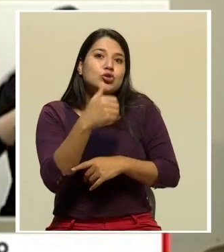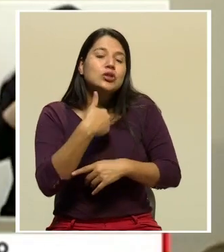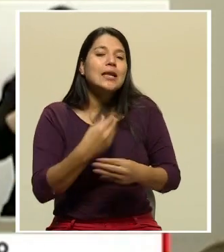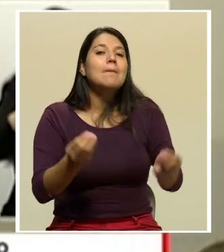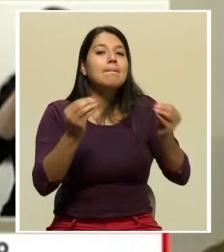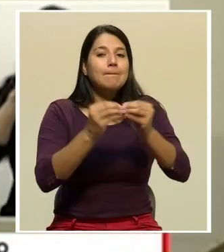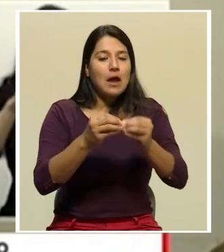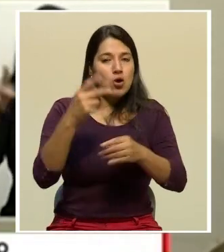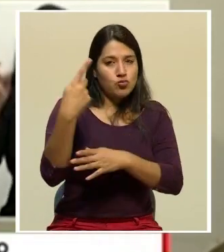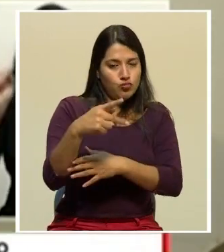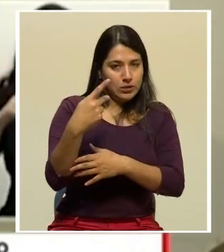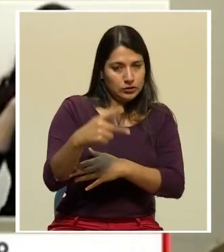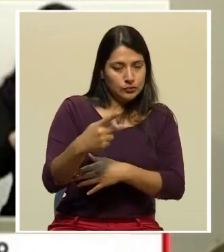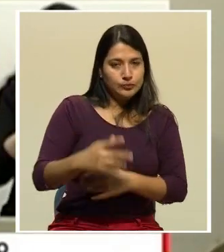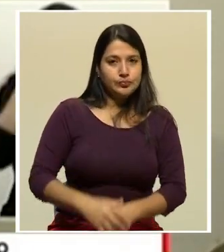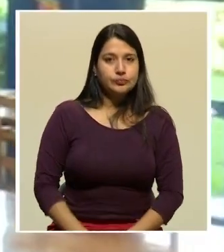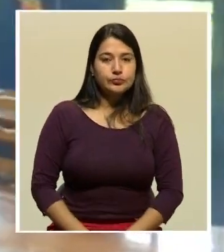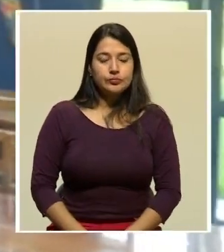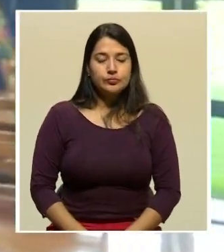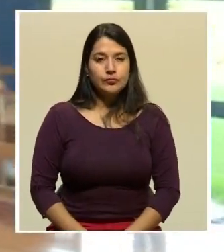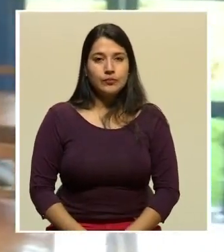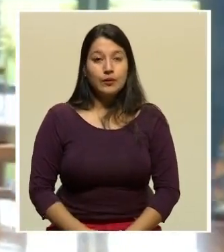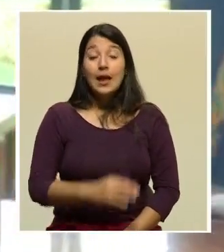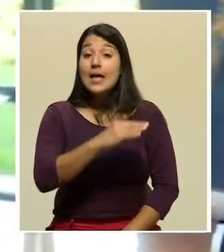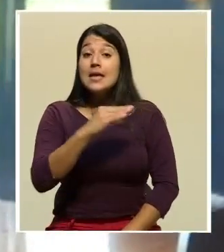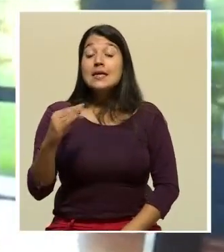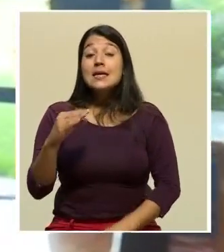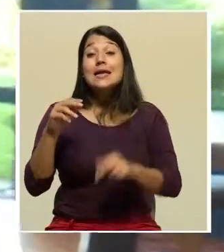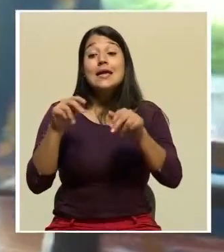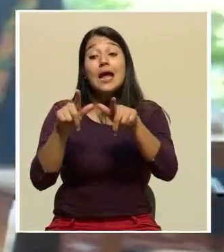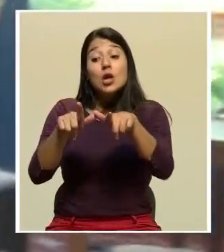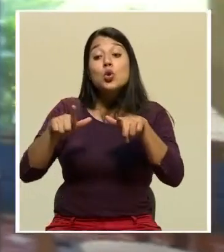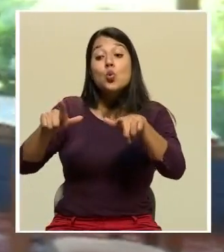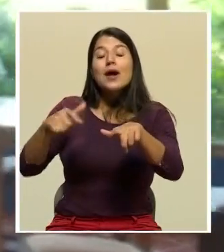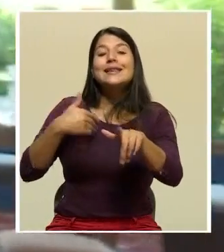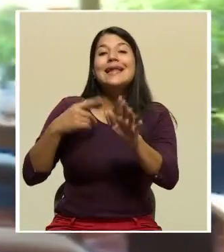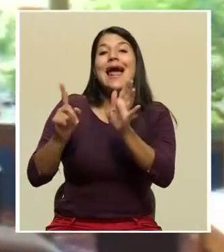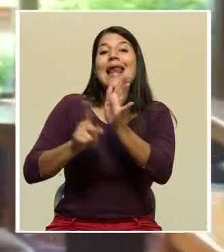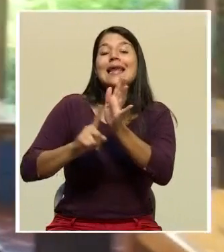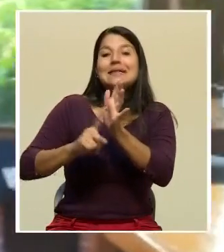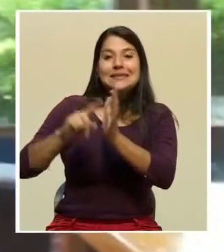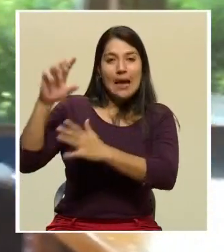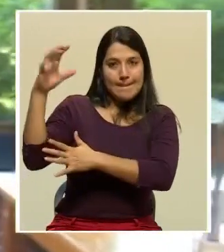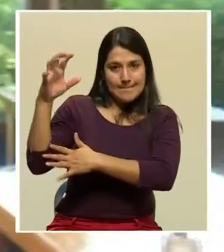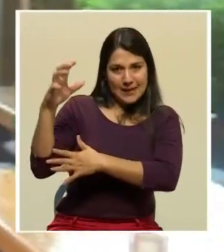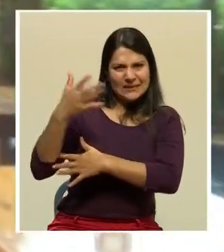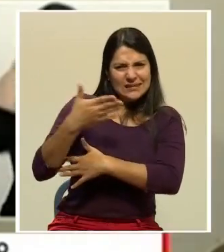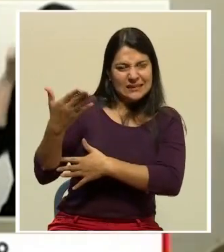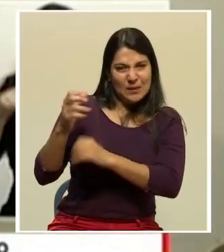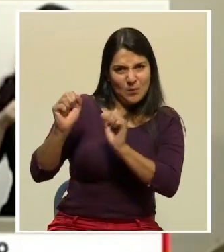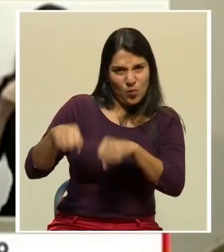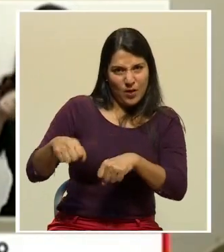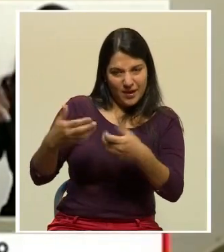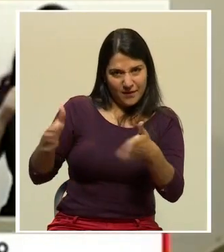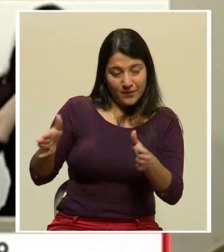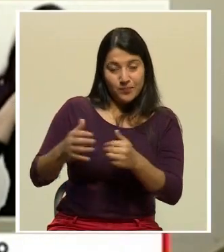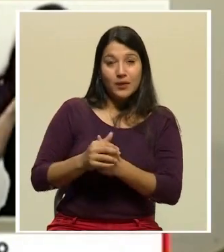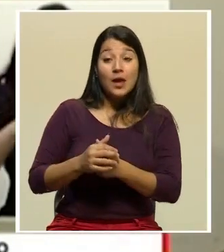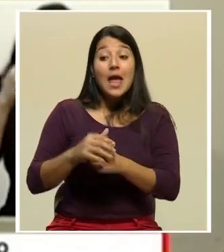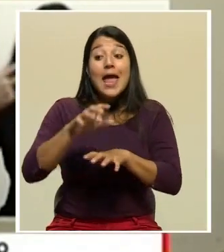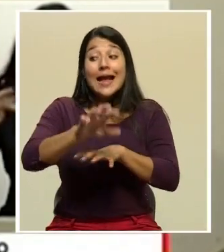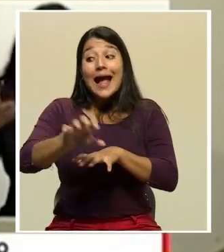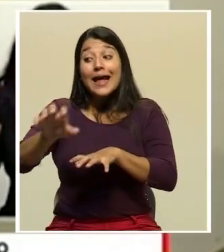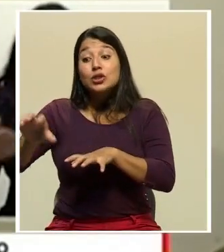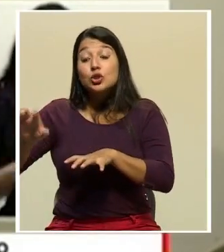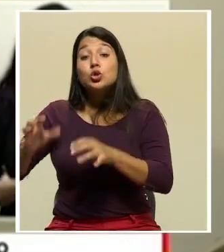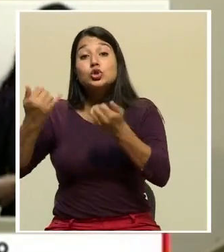estas poblaciones adultas mayores. Y en el caso de las zonas en alerta amarilla, esto es lo que puede operar. En el caso de los